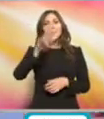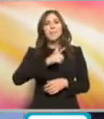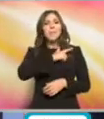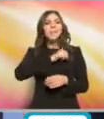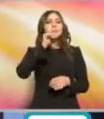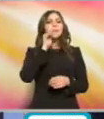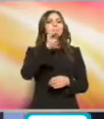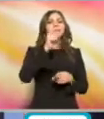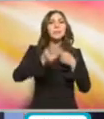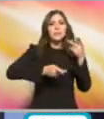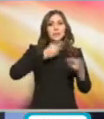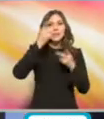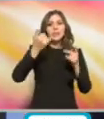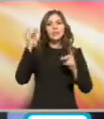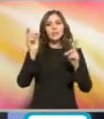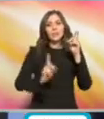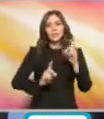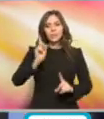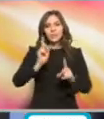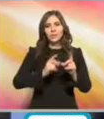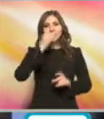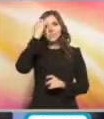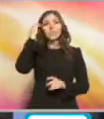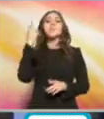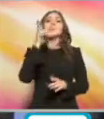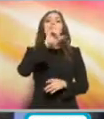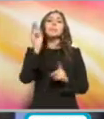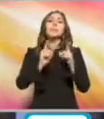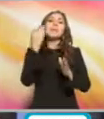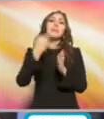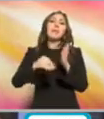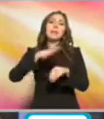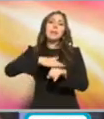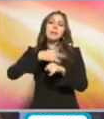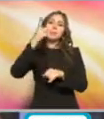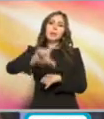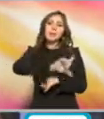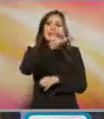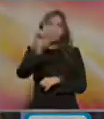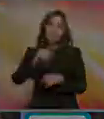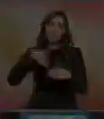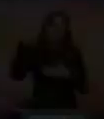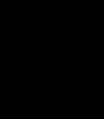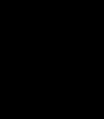estas preguntas. Todas Y nuestras dudas. Un beso para Nos el faltaron, público. pero luego te las Eso, quedaron- seguimos. Ahí se Aquí quedaron. me Para la quedo. otra, Aquí me quedo.